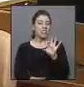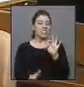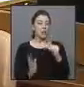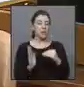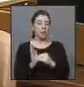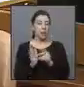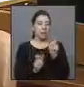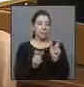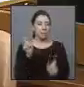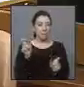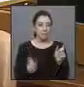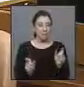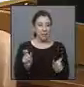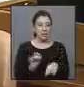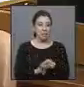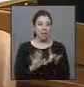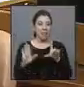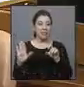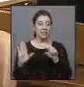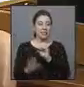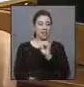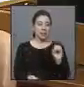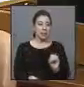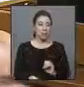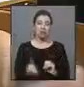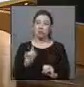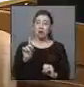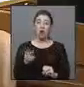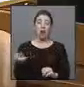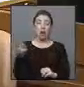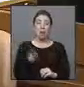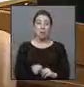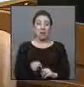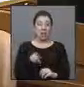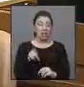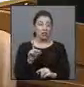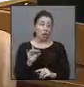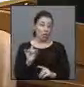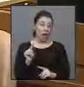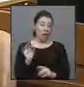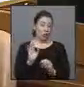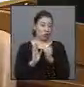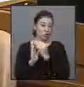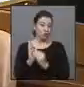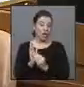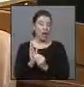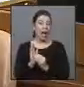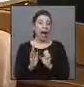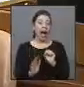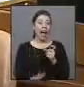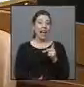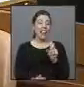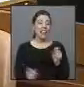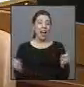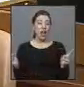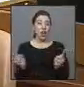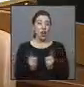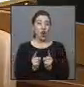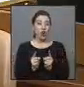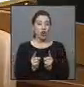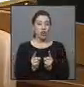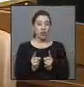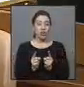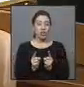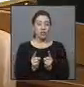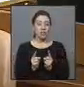50.000 personas. Más de un 70 por ciento no reincide. Esos son los datos. La agenda corta está o no